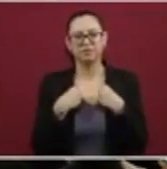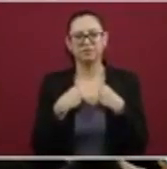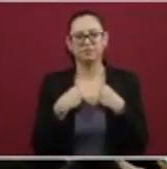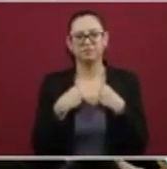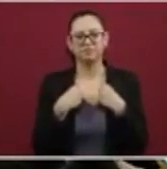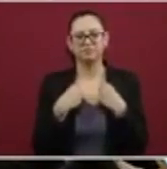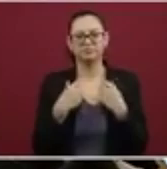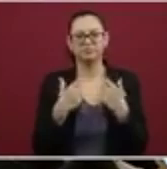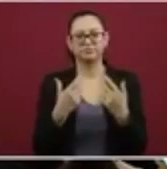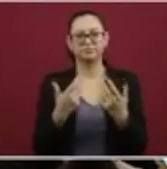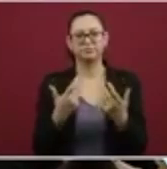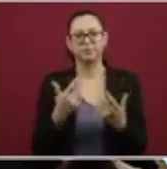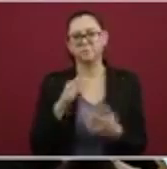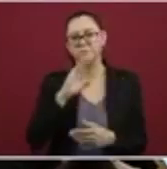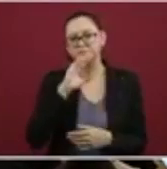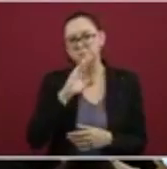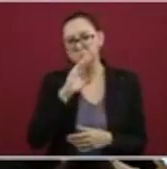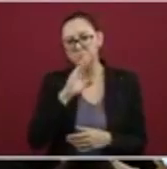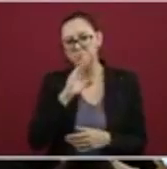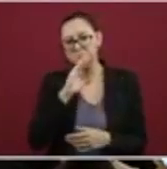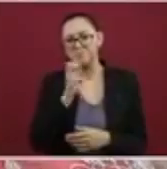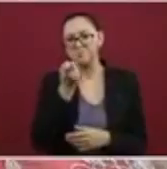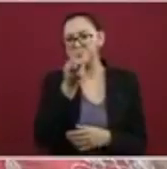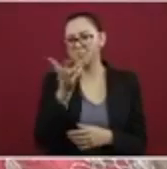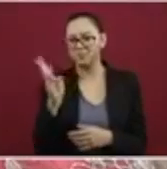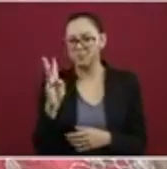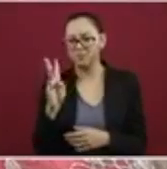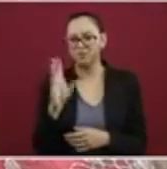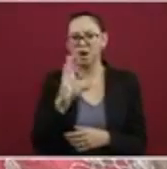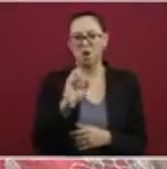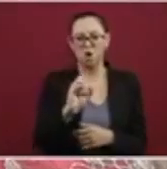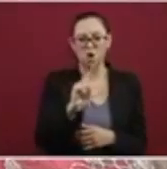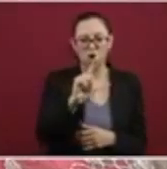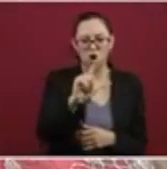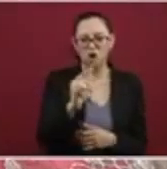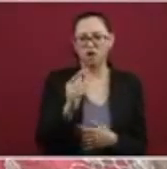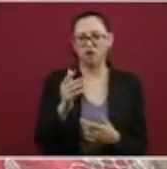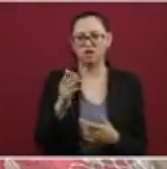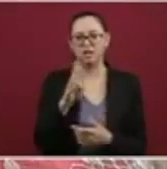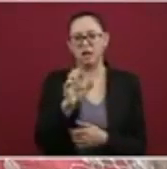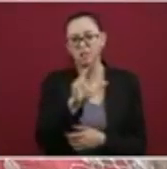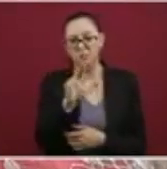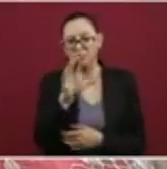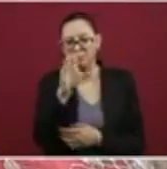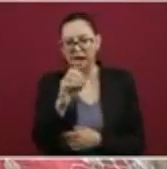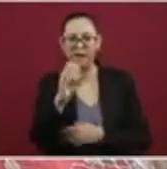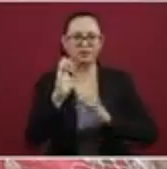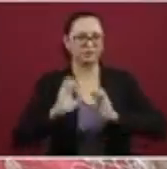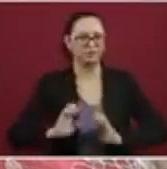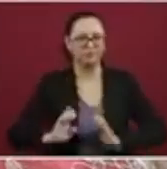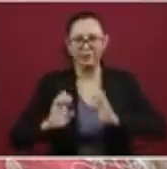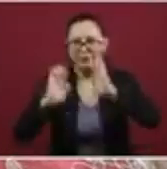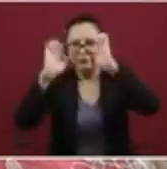que viven en colonias, en barrios, en unidades habitacionales,